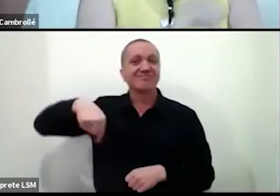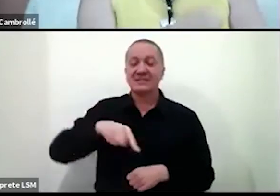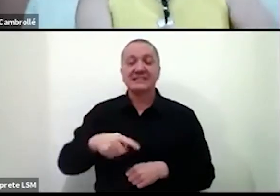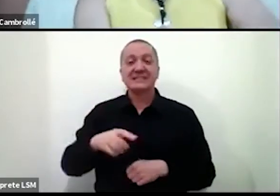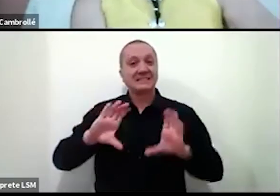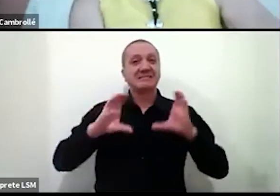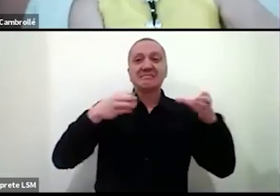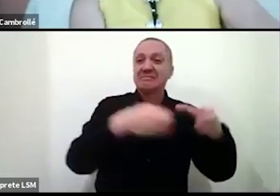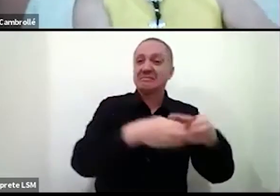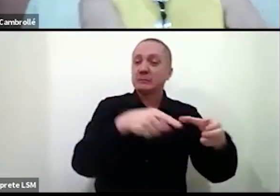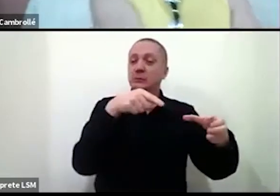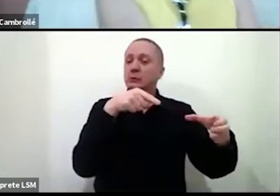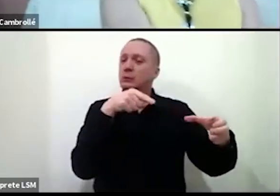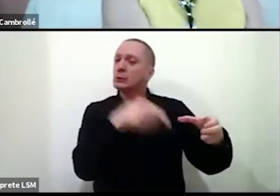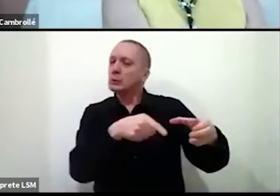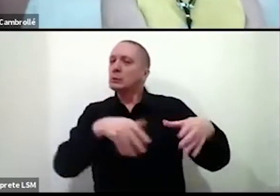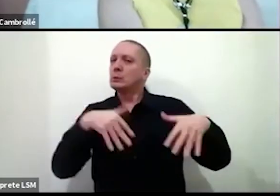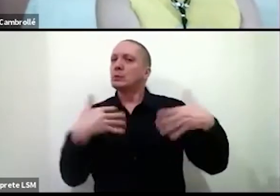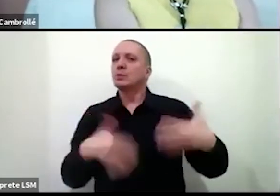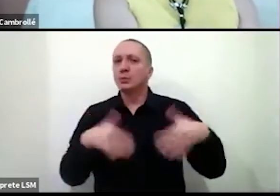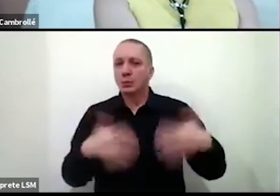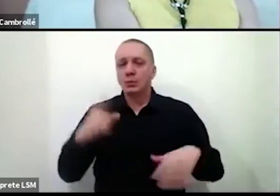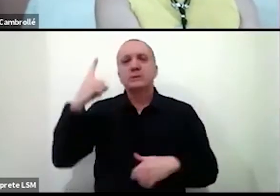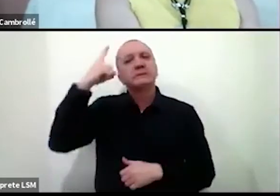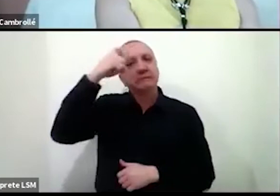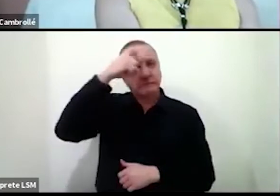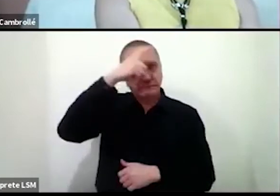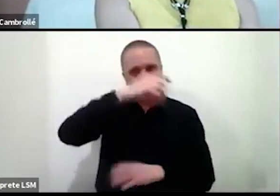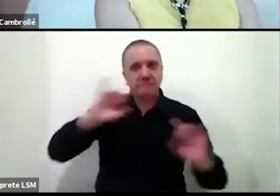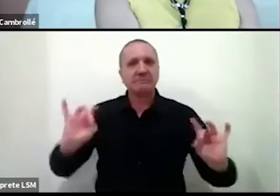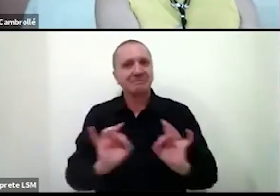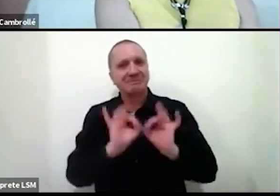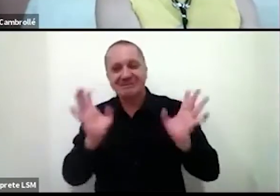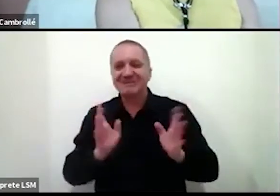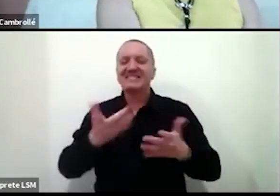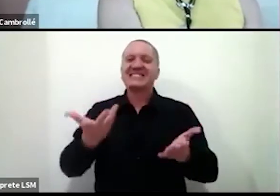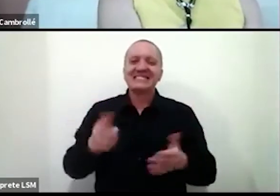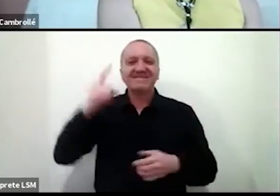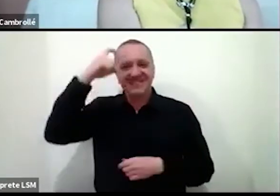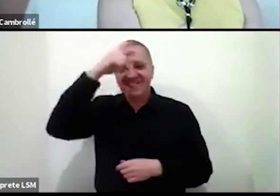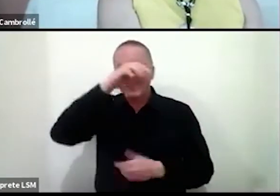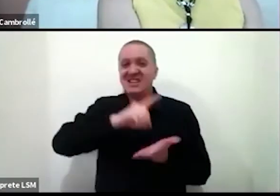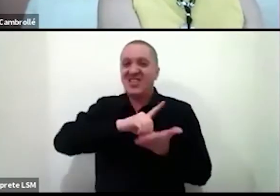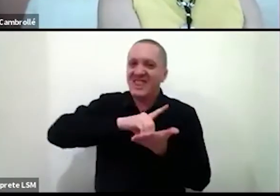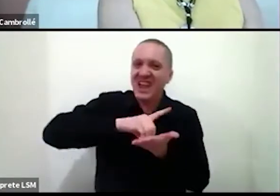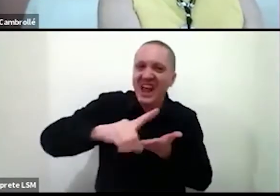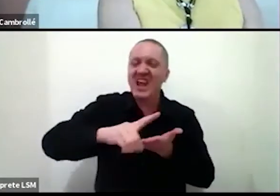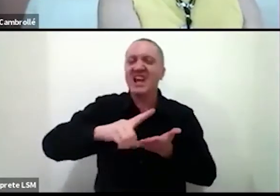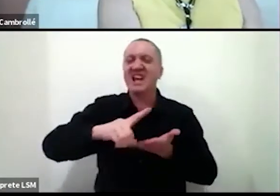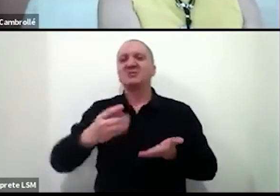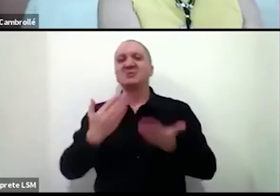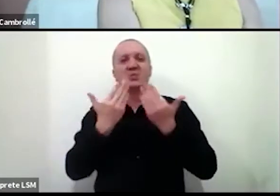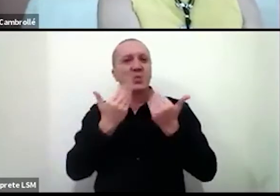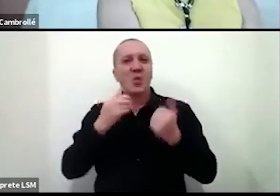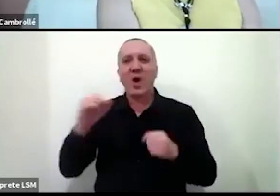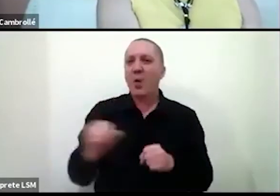o enfrentar situaciones críticas, ¿no? Con el tema de derechos, el tema de la falta de oportunidades y laborales